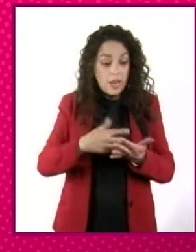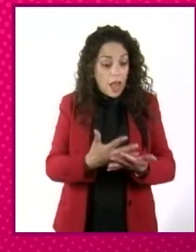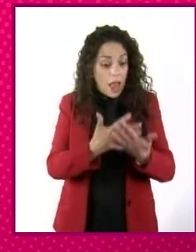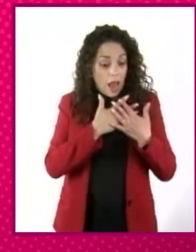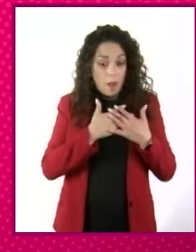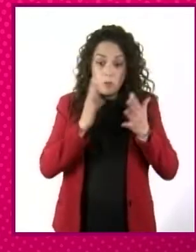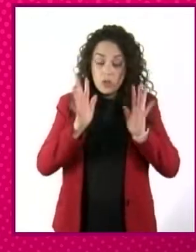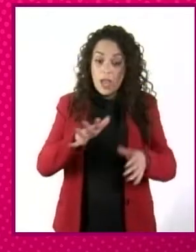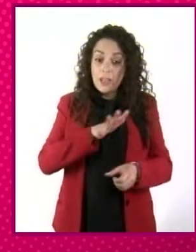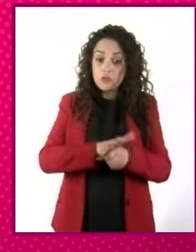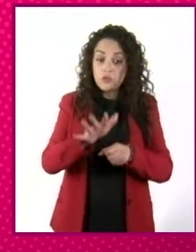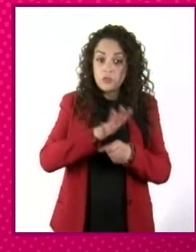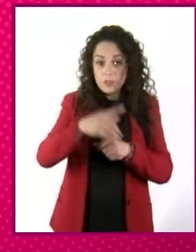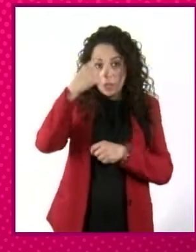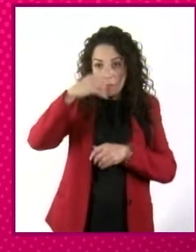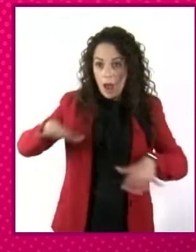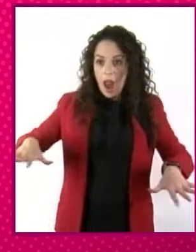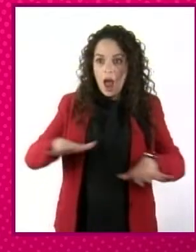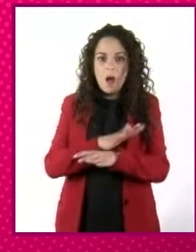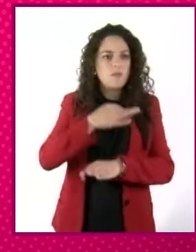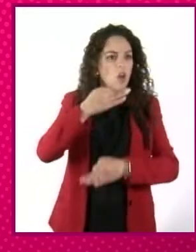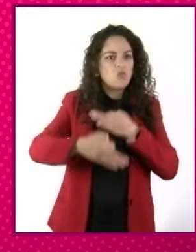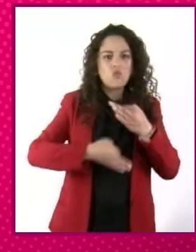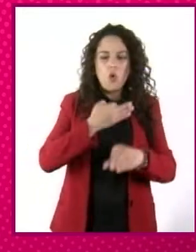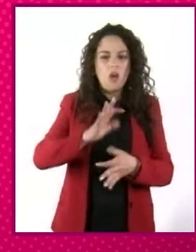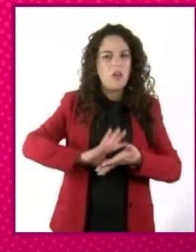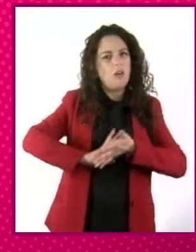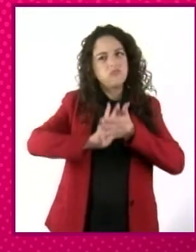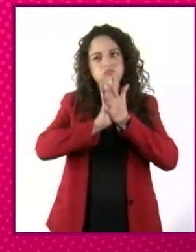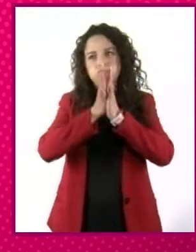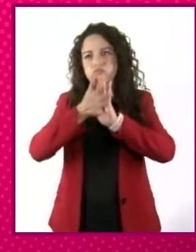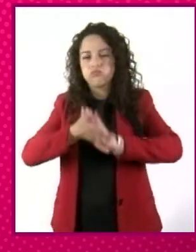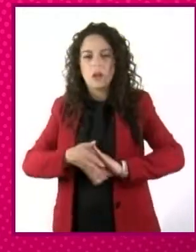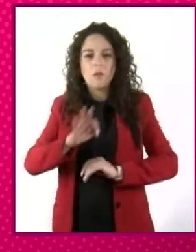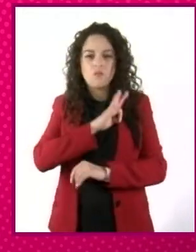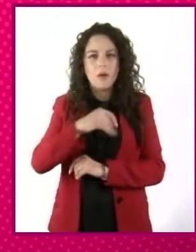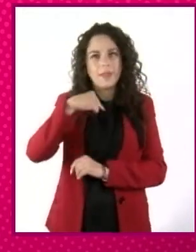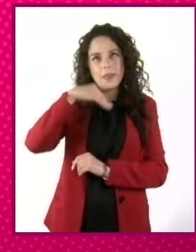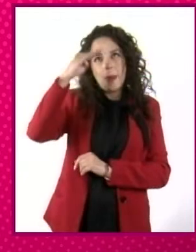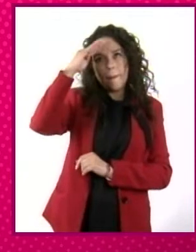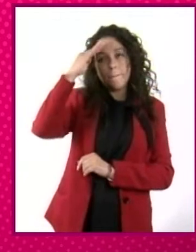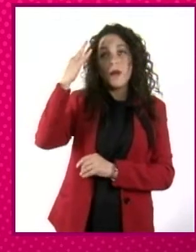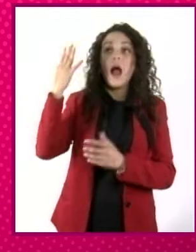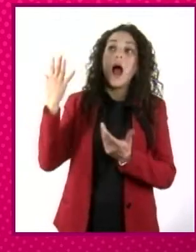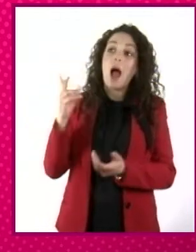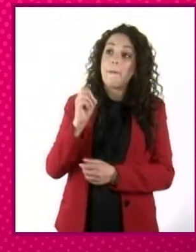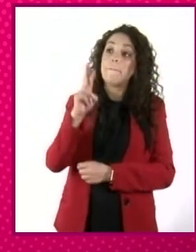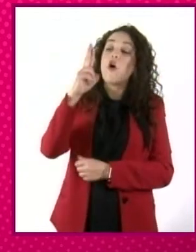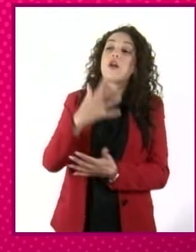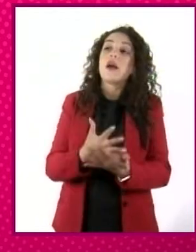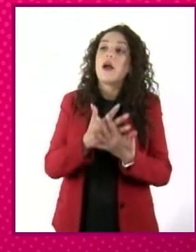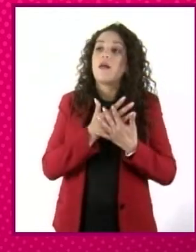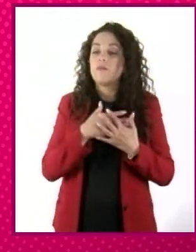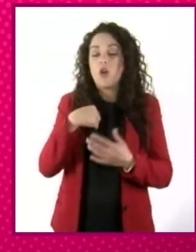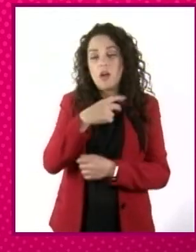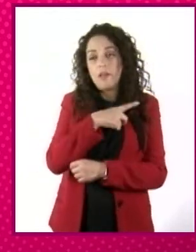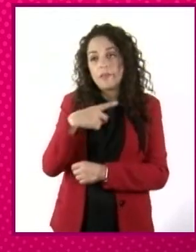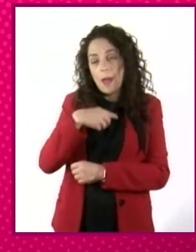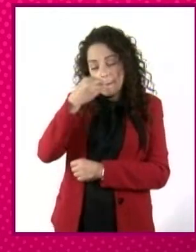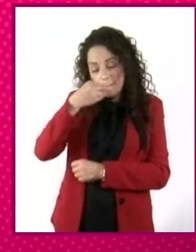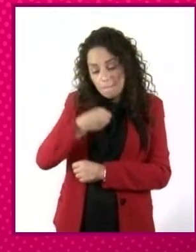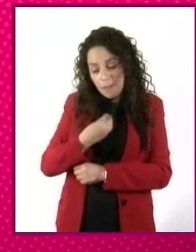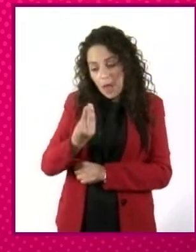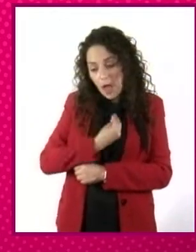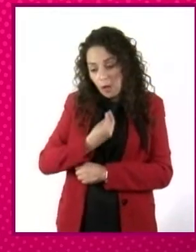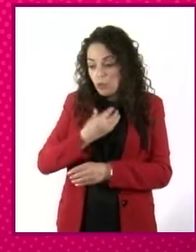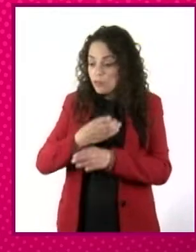suficiente para cambiar las cosas, puede hacer que nosotros pensemos que en nombre del amor debiéramos soportar cosas que nos hacen mal,